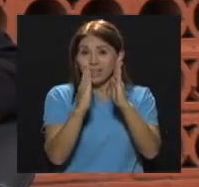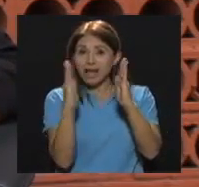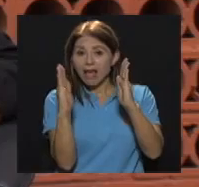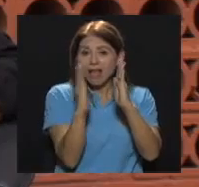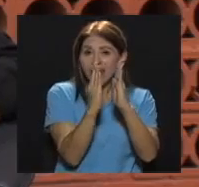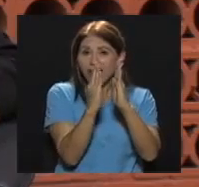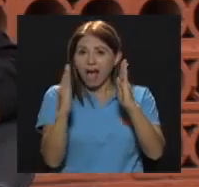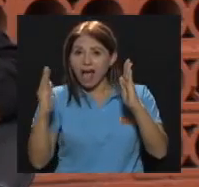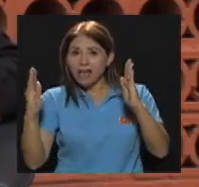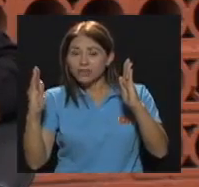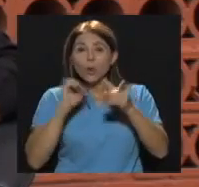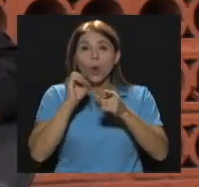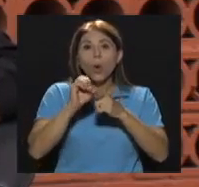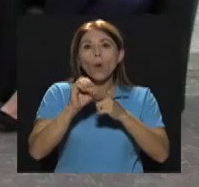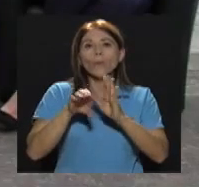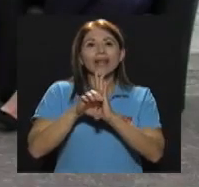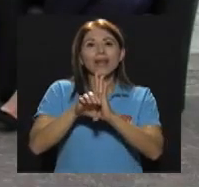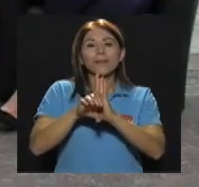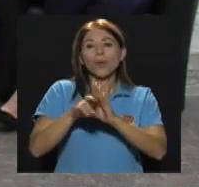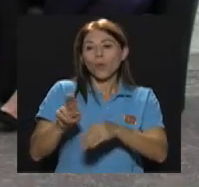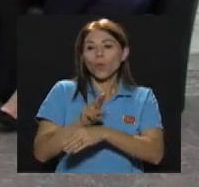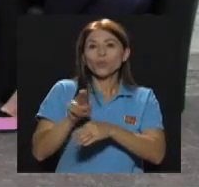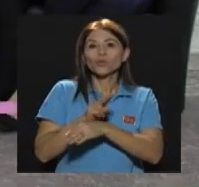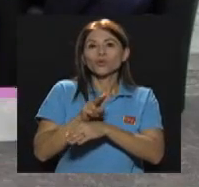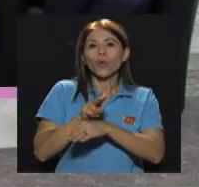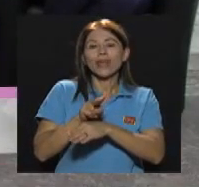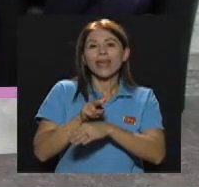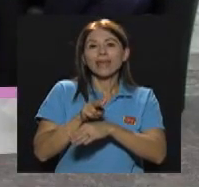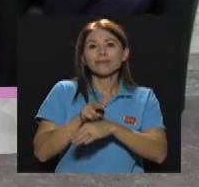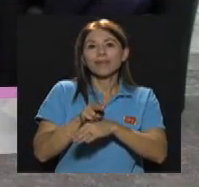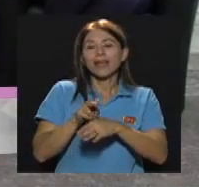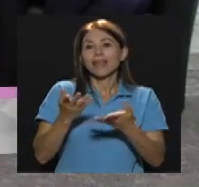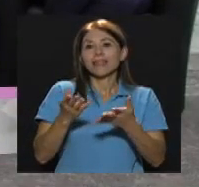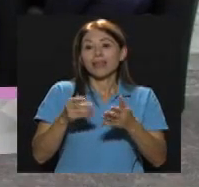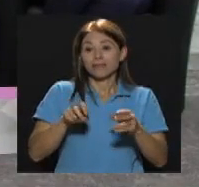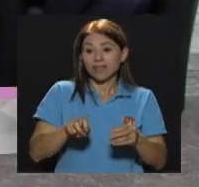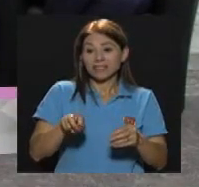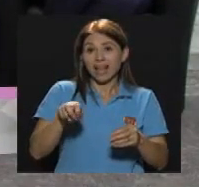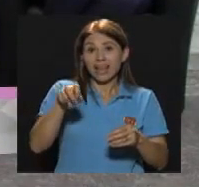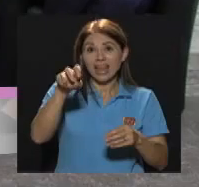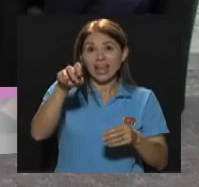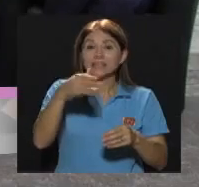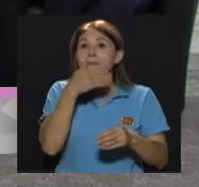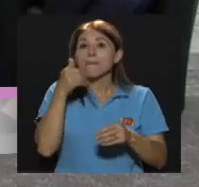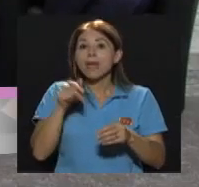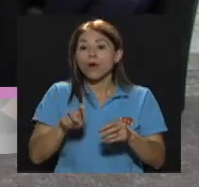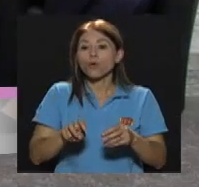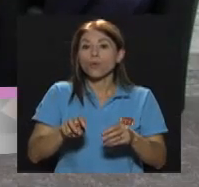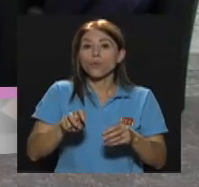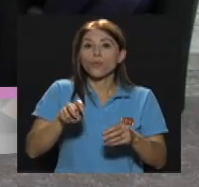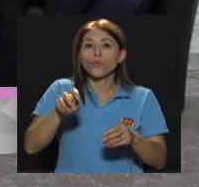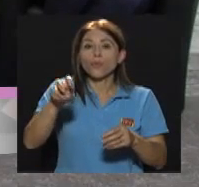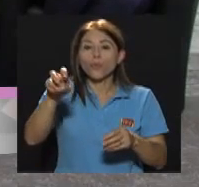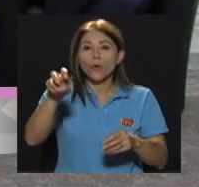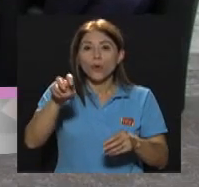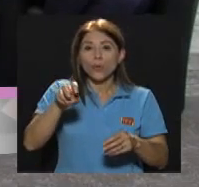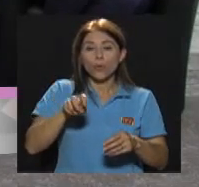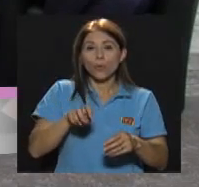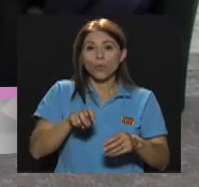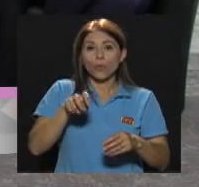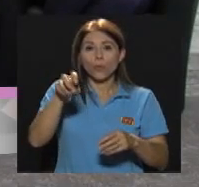de rampas. ¿De agarraderas? Sí, exactamente, el uso de rampas en lugar de escaleras, o tener las dos alternativas, ¿verdad?, para